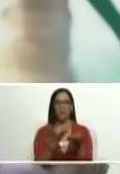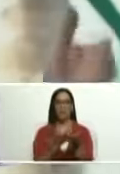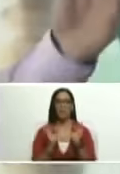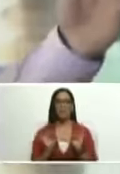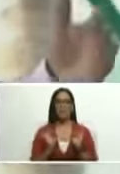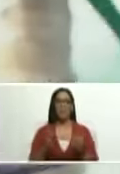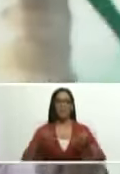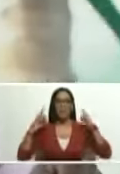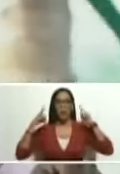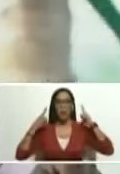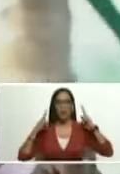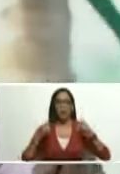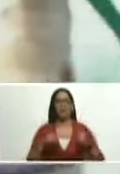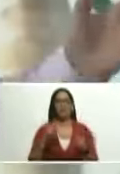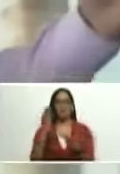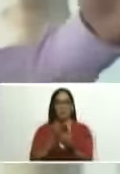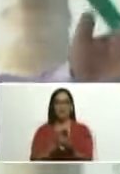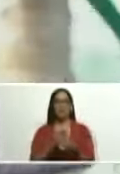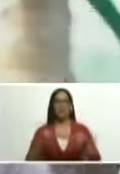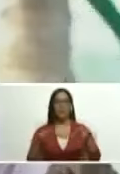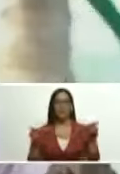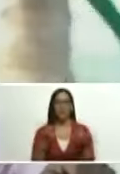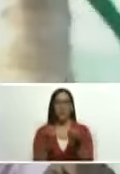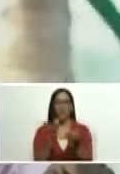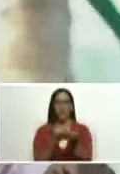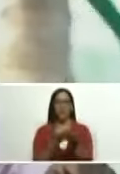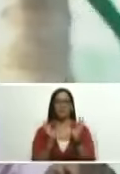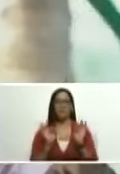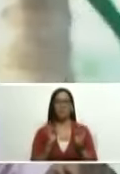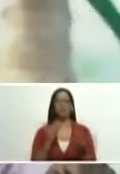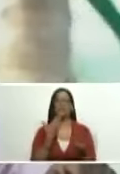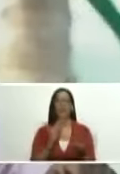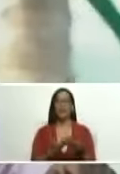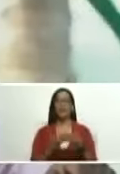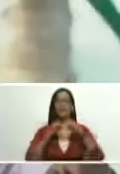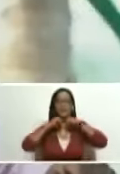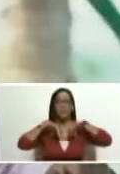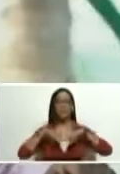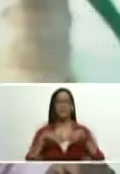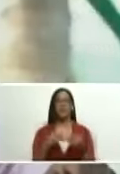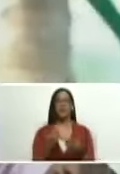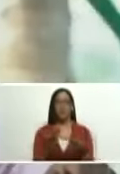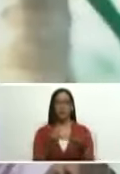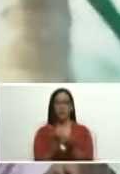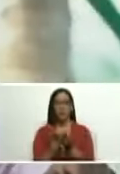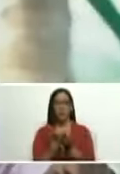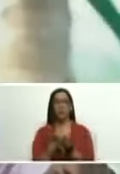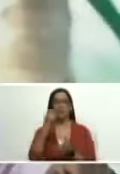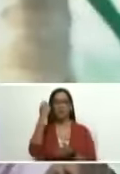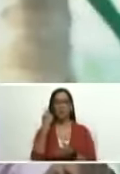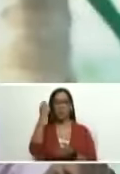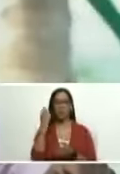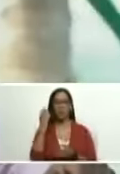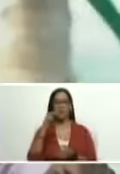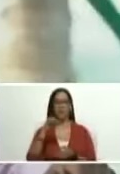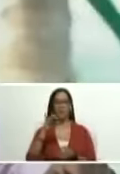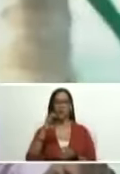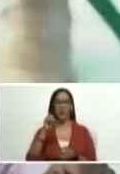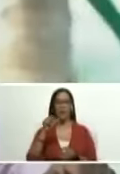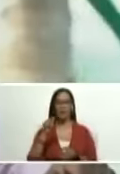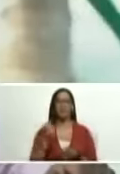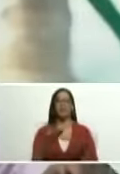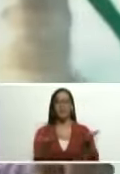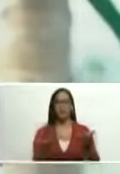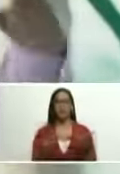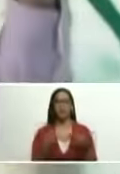Guaira ha sido decretada una zona económica especial. Gracias a esa bendición en la que nos ha ayudado el diputado Nicolás Ernesto, están llegando muchísimas inversiones a este